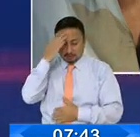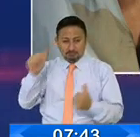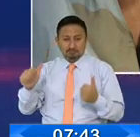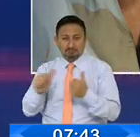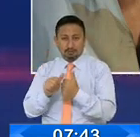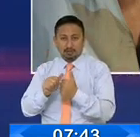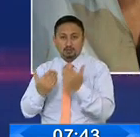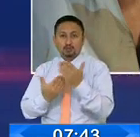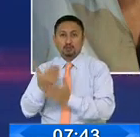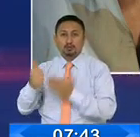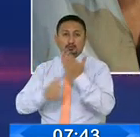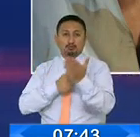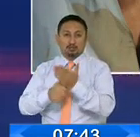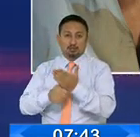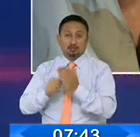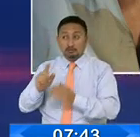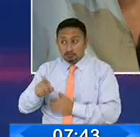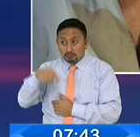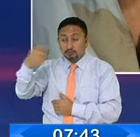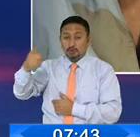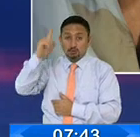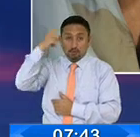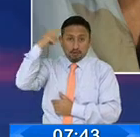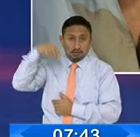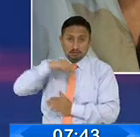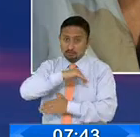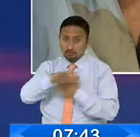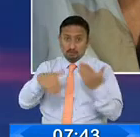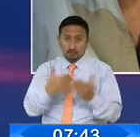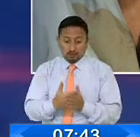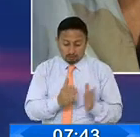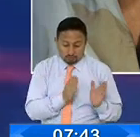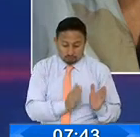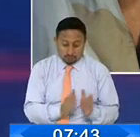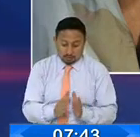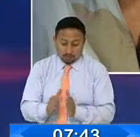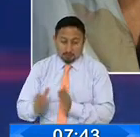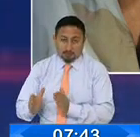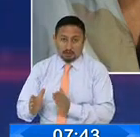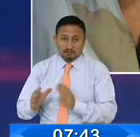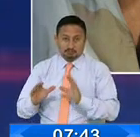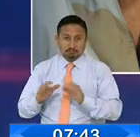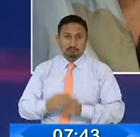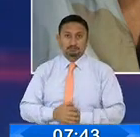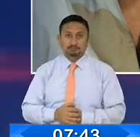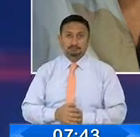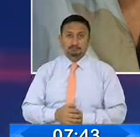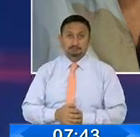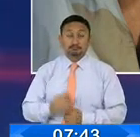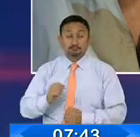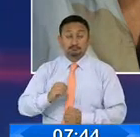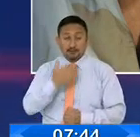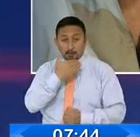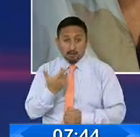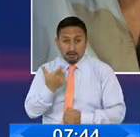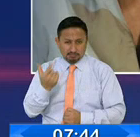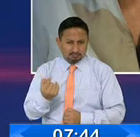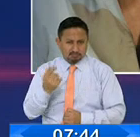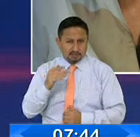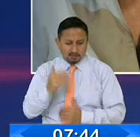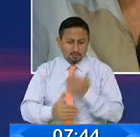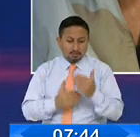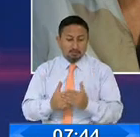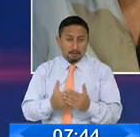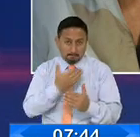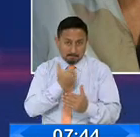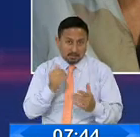y queremos que el próximo gobierno reciba todo con total orden, mayor posible, los mayores avances